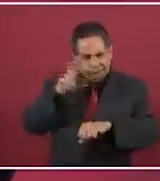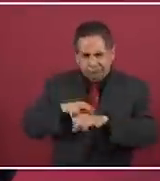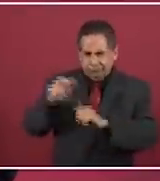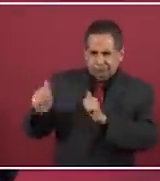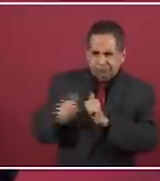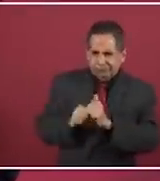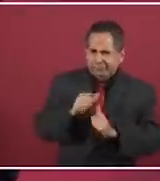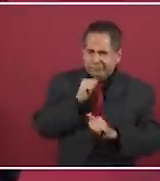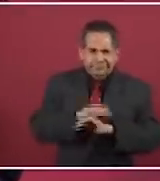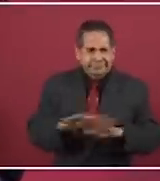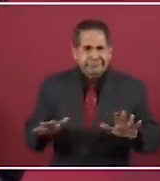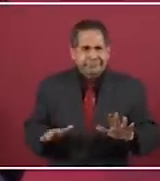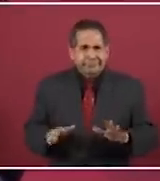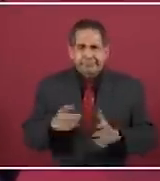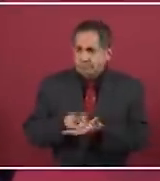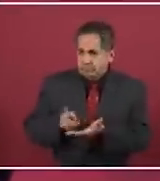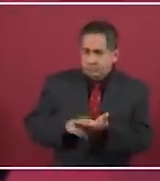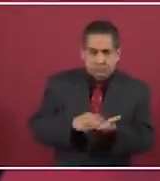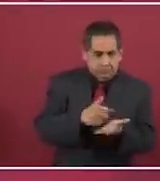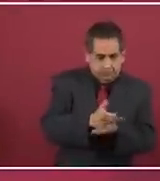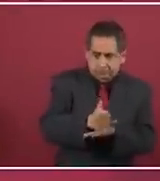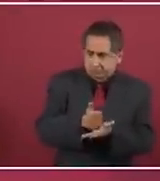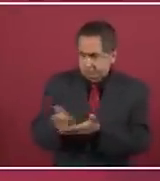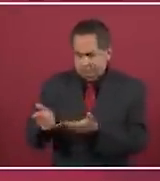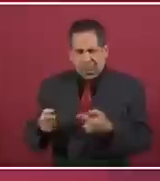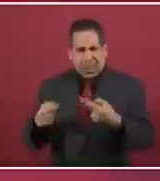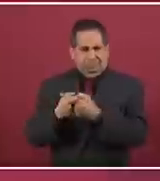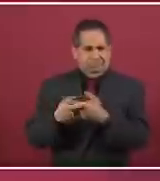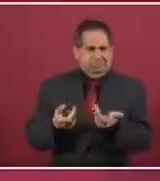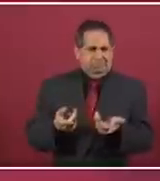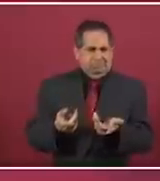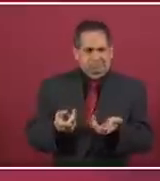porque es una duplicidad con otras áreas,